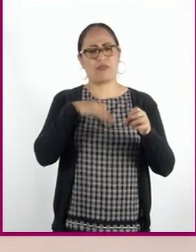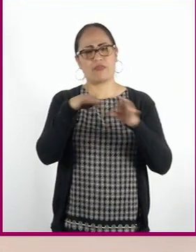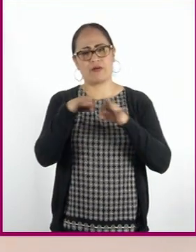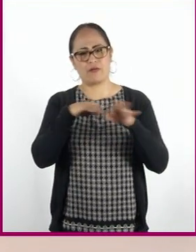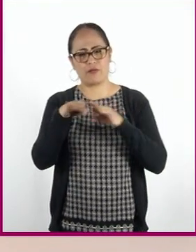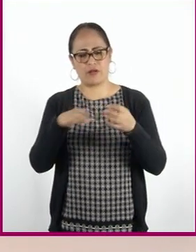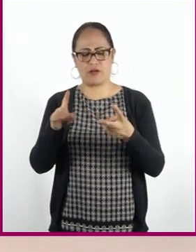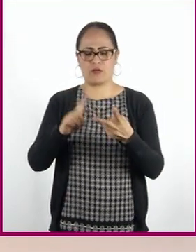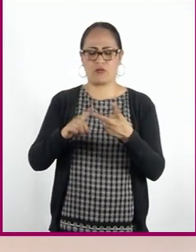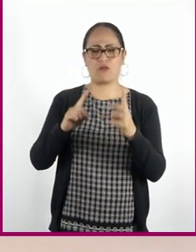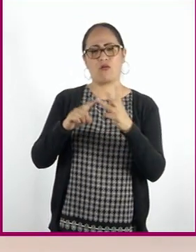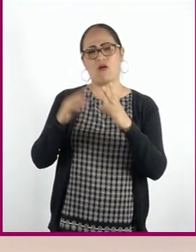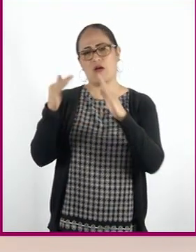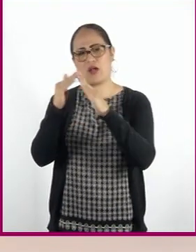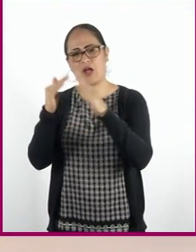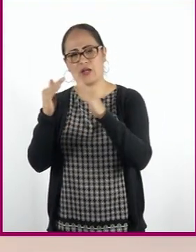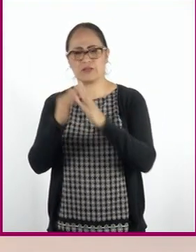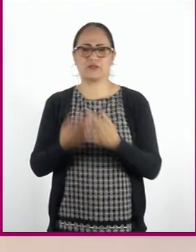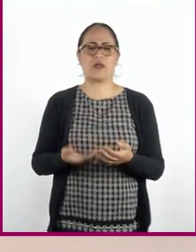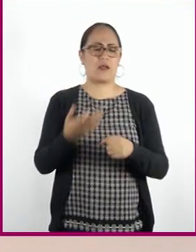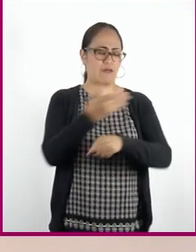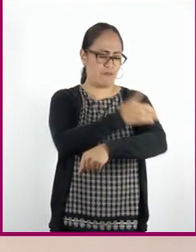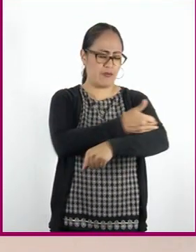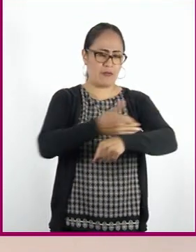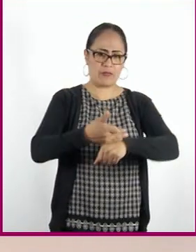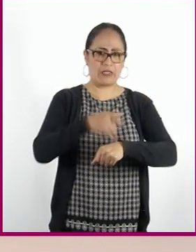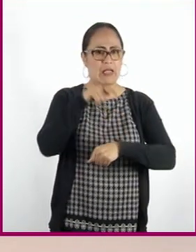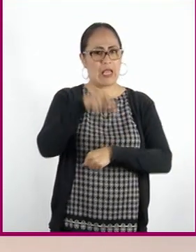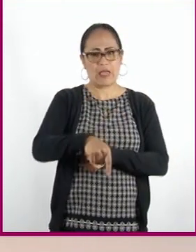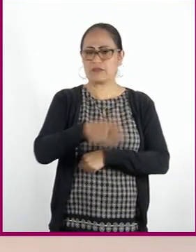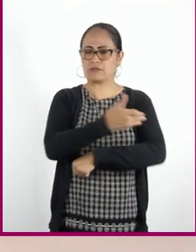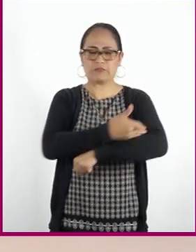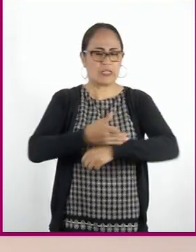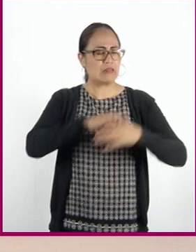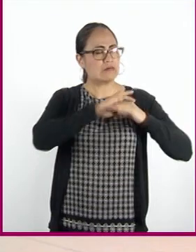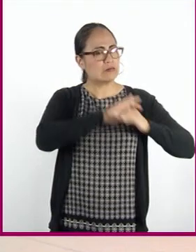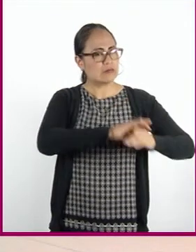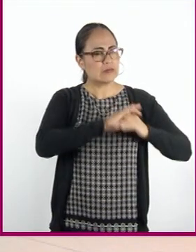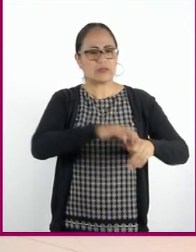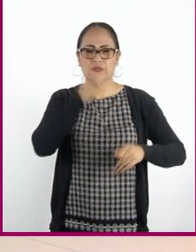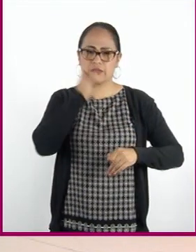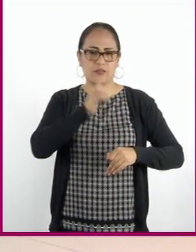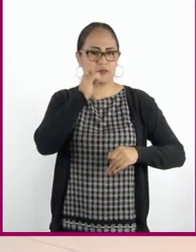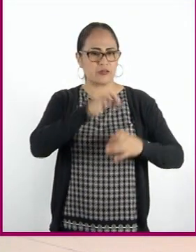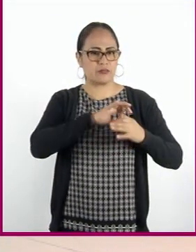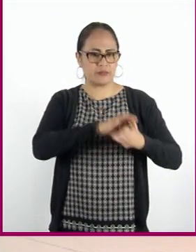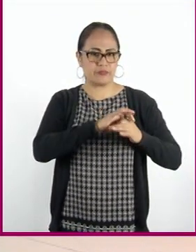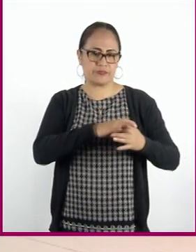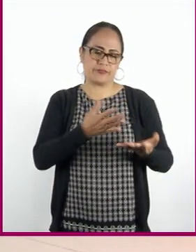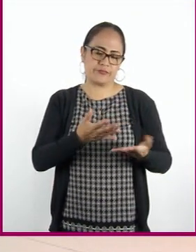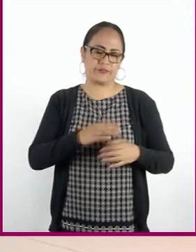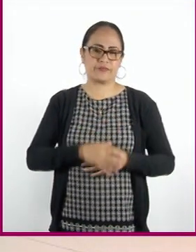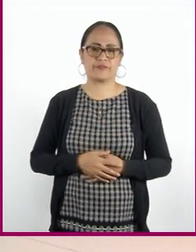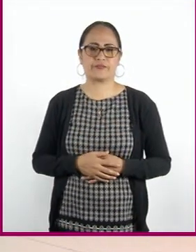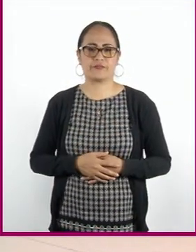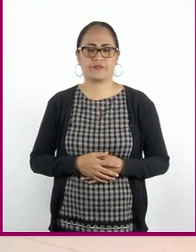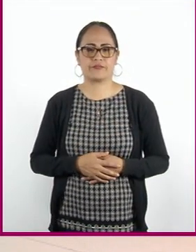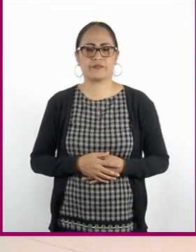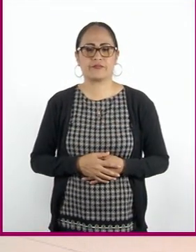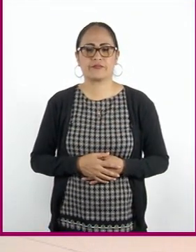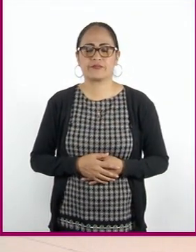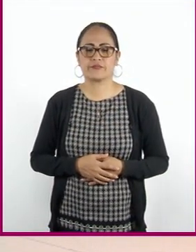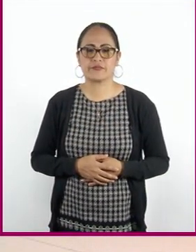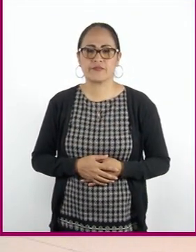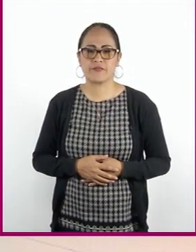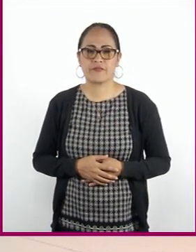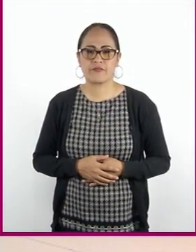lugar donde vive, etc. Y la familia siempre será la familia. En efecto, maestra, cabe